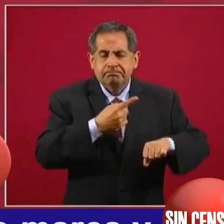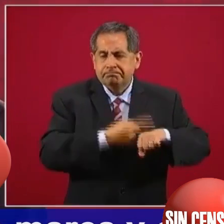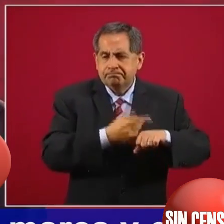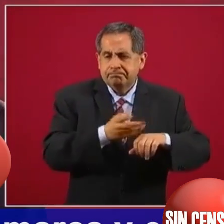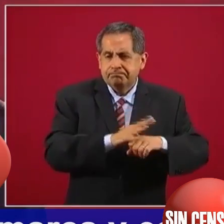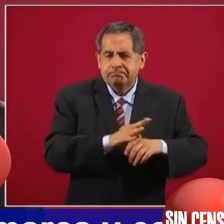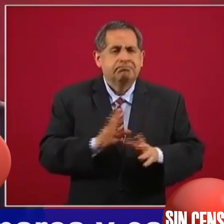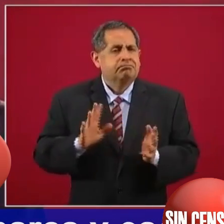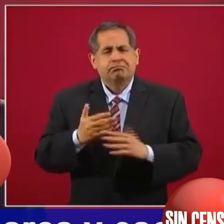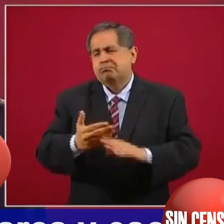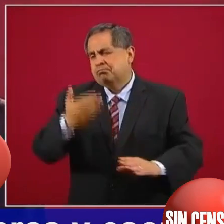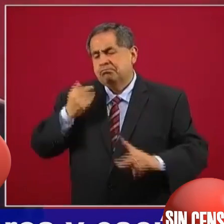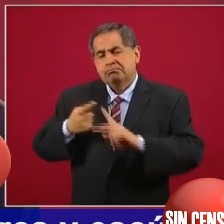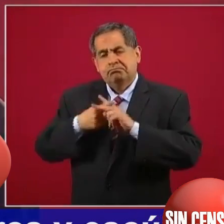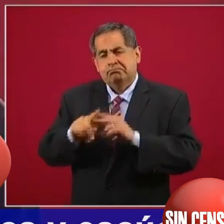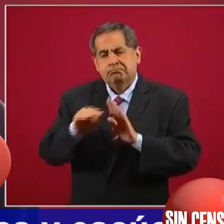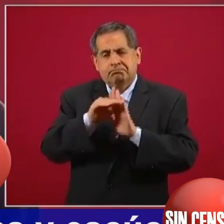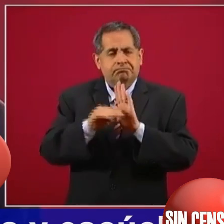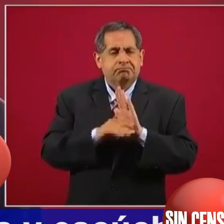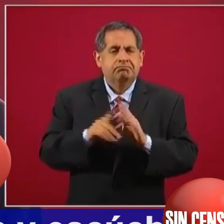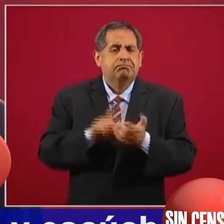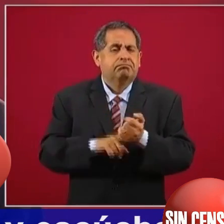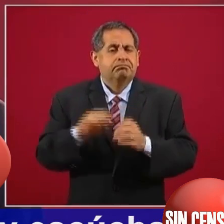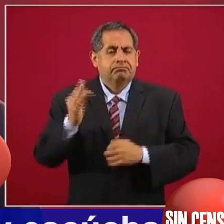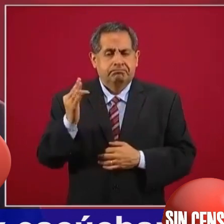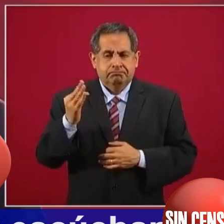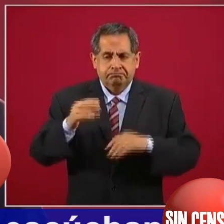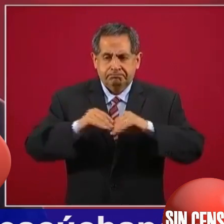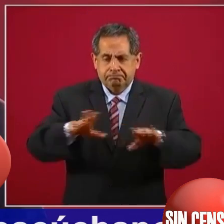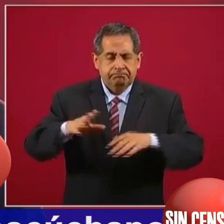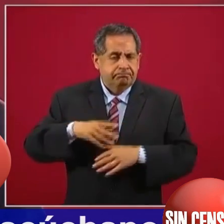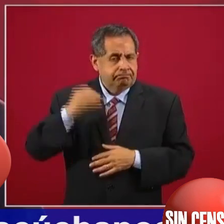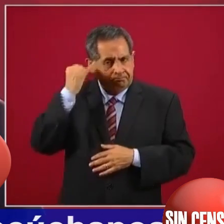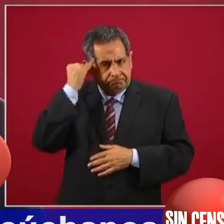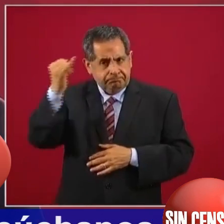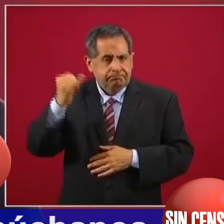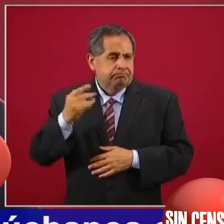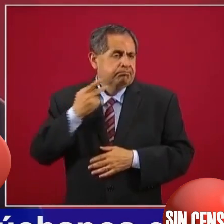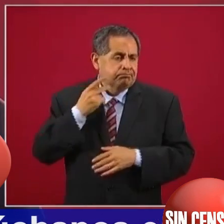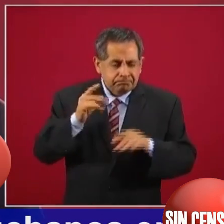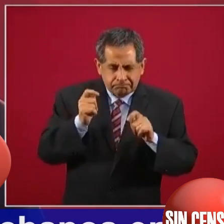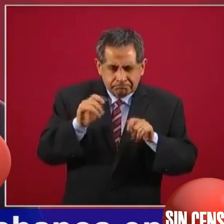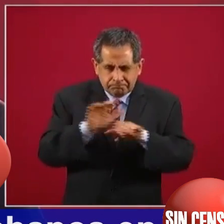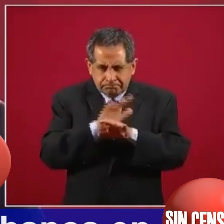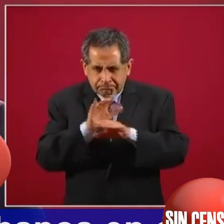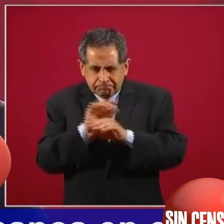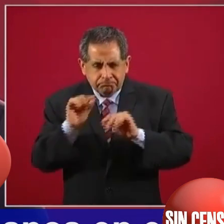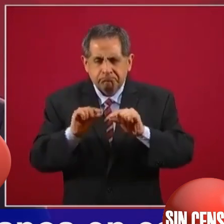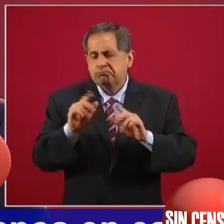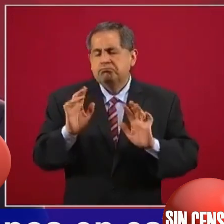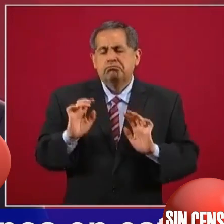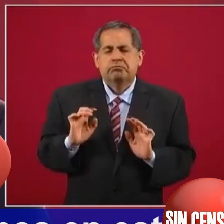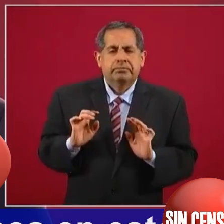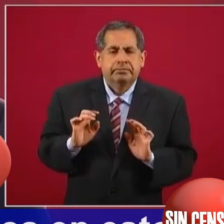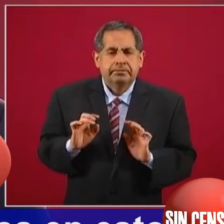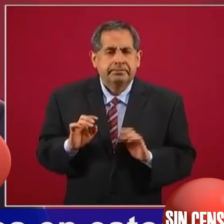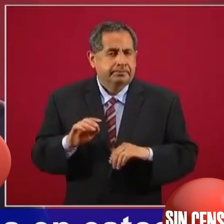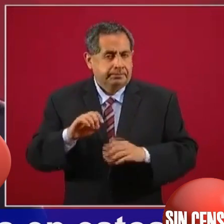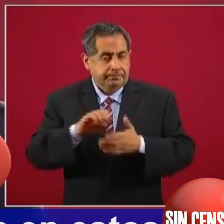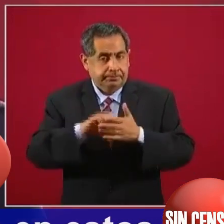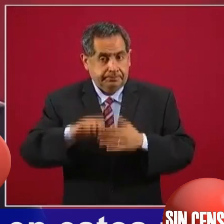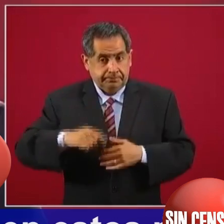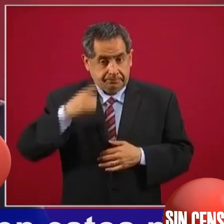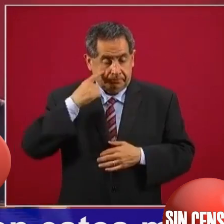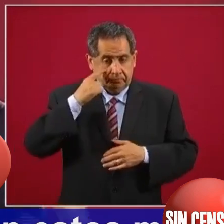de vigilancia epidemiológica de febrero. La política ha variado solamente en la medida en que después